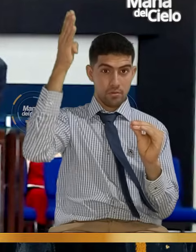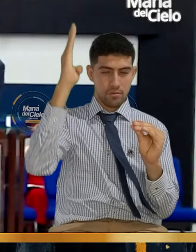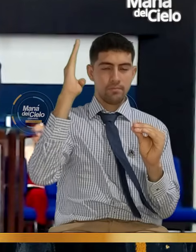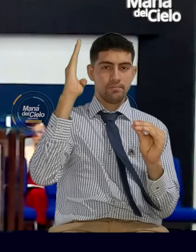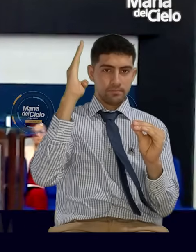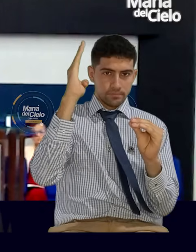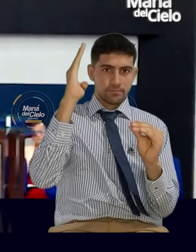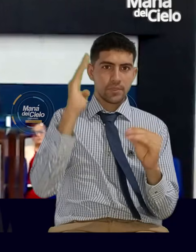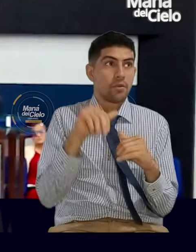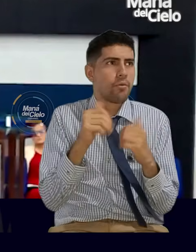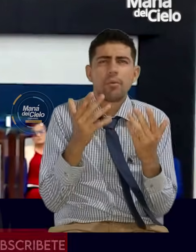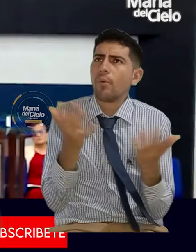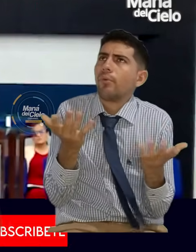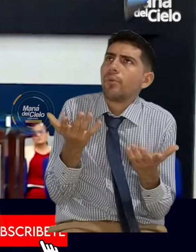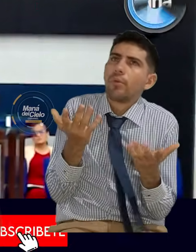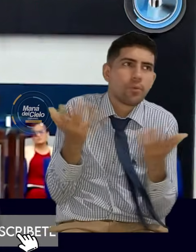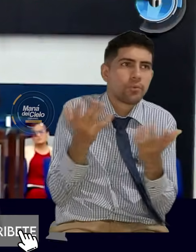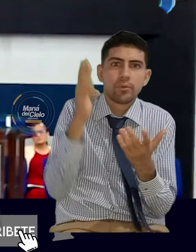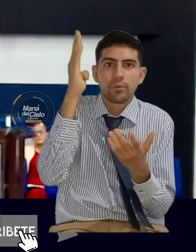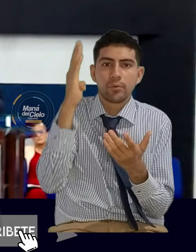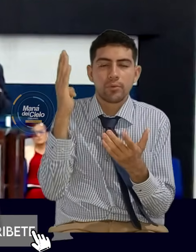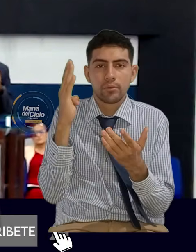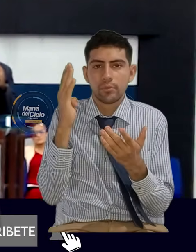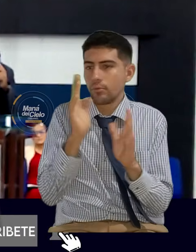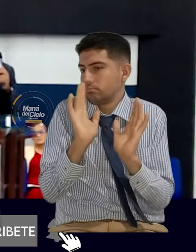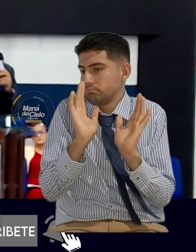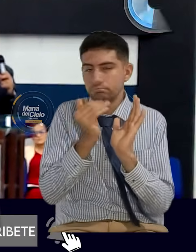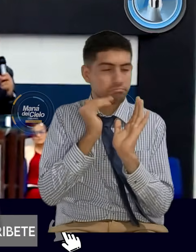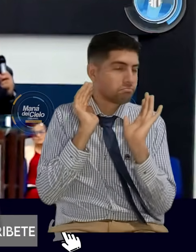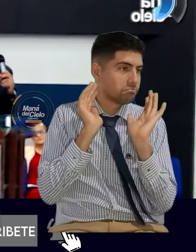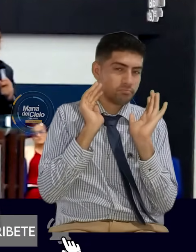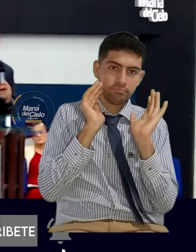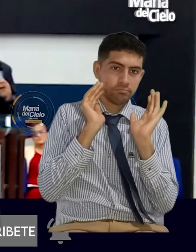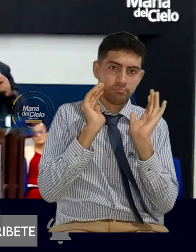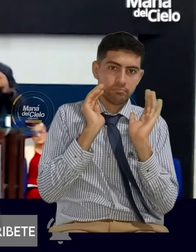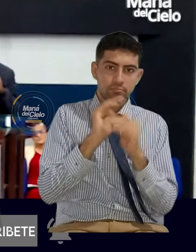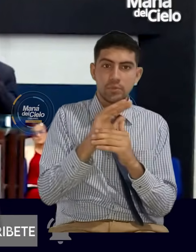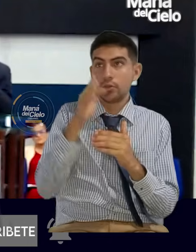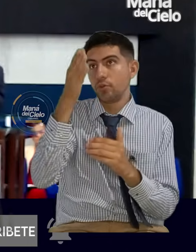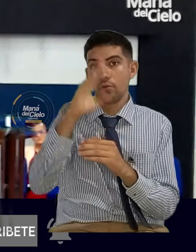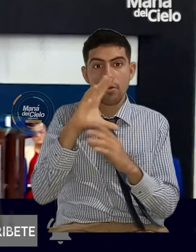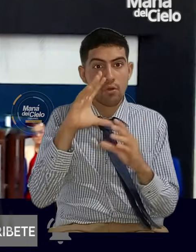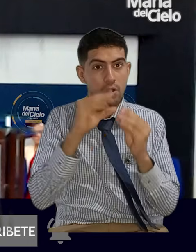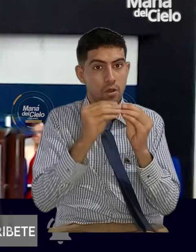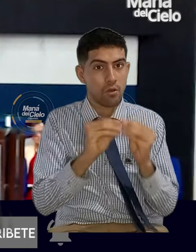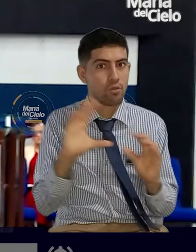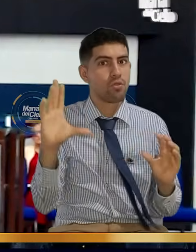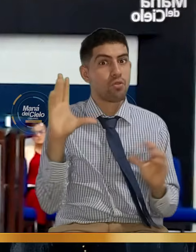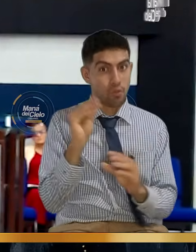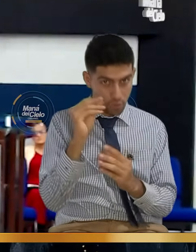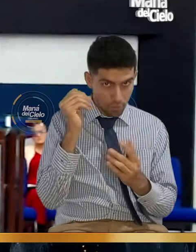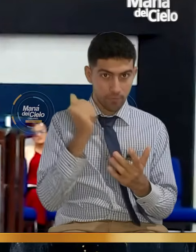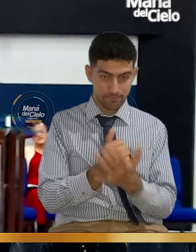tiene principio de días ni fin de días. Eso lo hace Dios. Y por eso merece toda